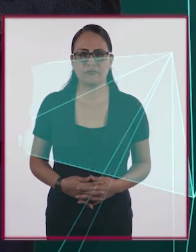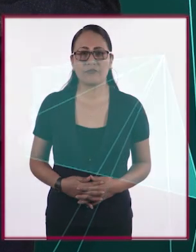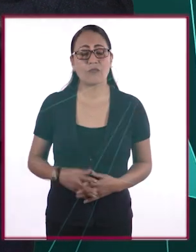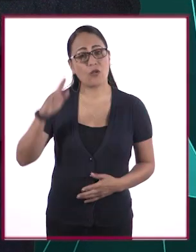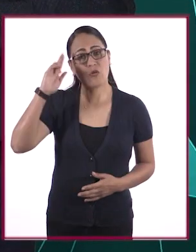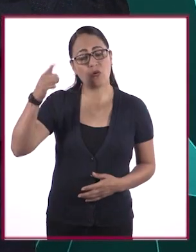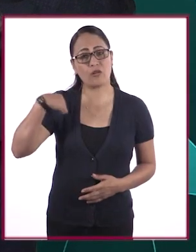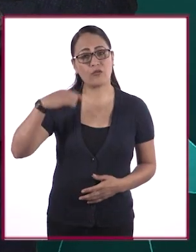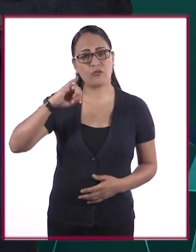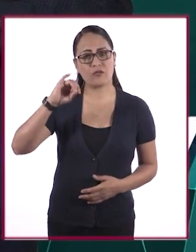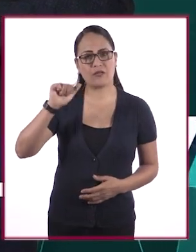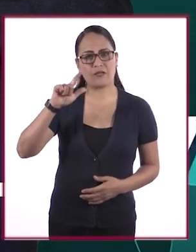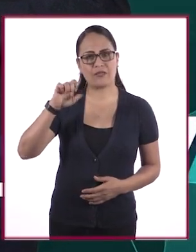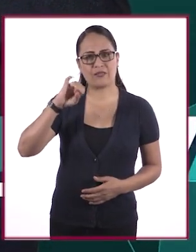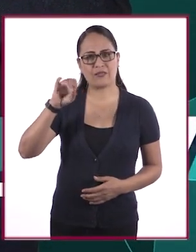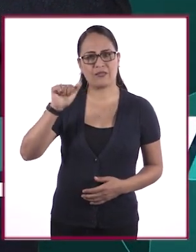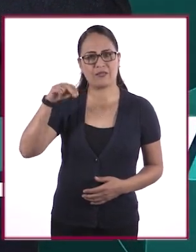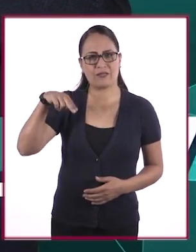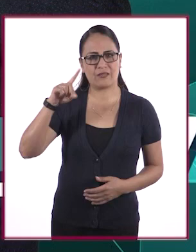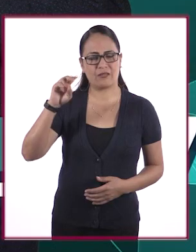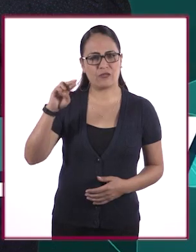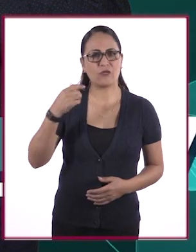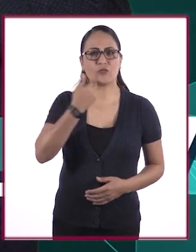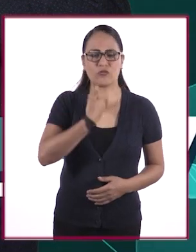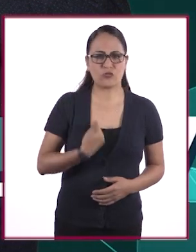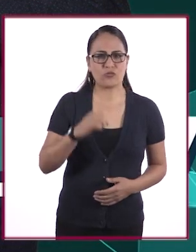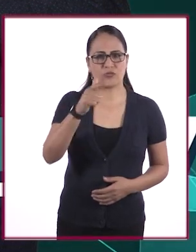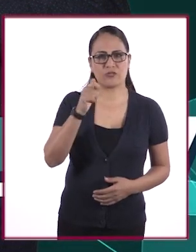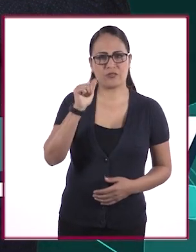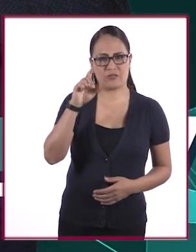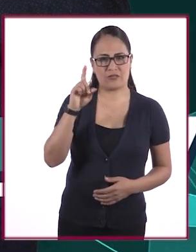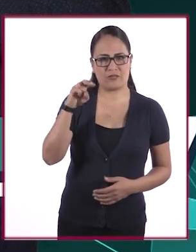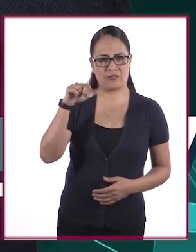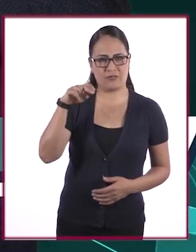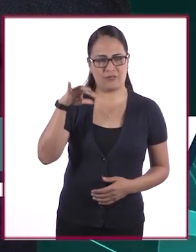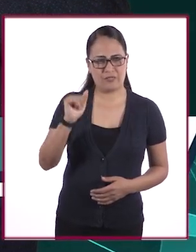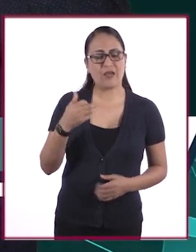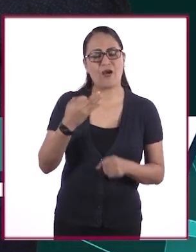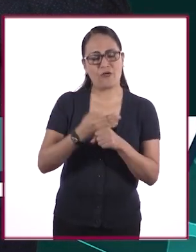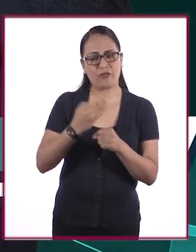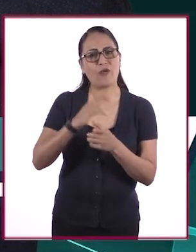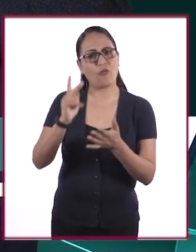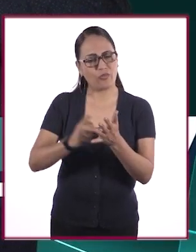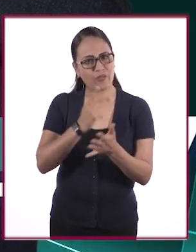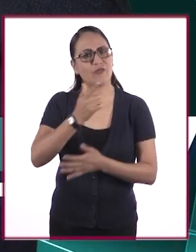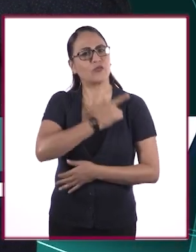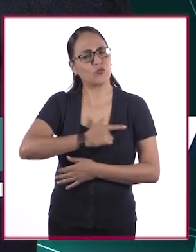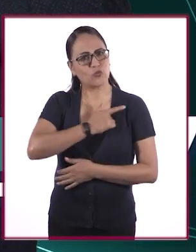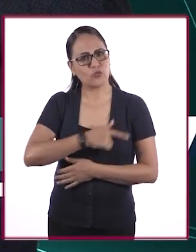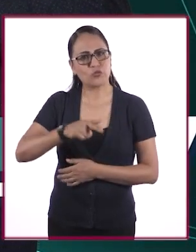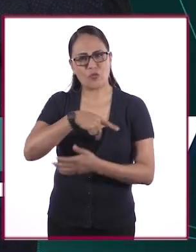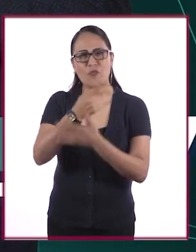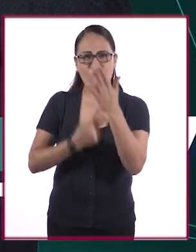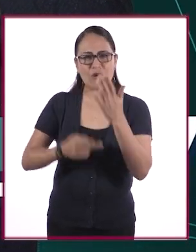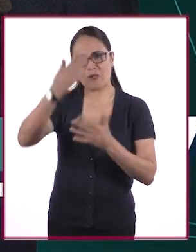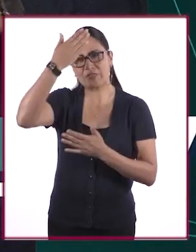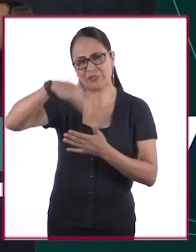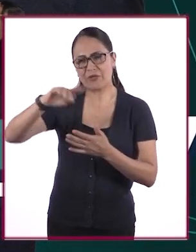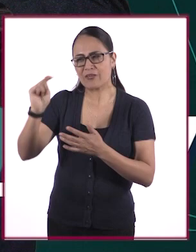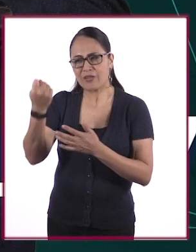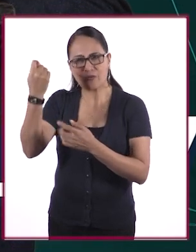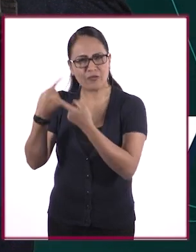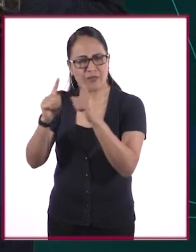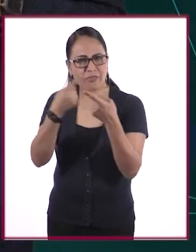Hola, yo soy Alejandro García. Hola, yo soy Shadani Policanti y nos da mucho gusto estar con ustedes en un episodio más de Saberes Digitales.